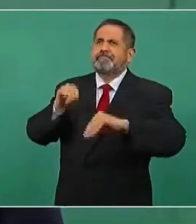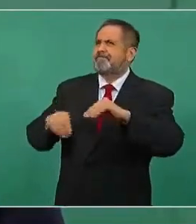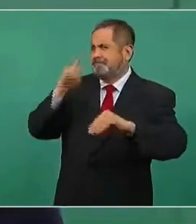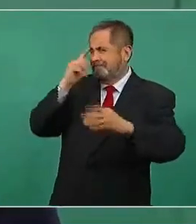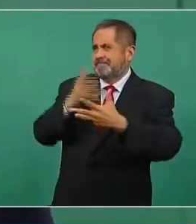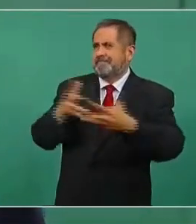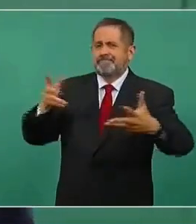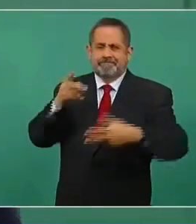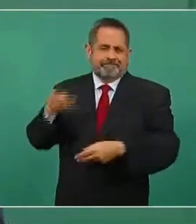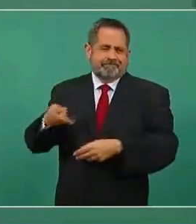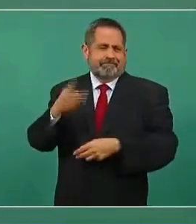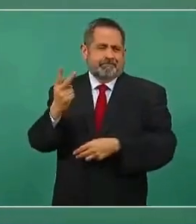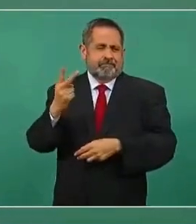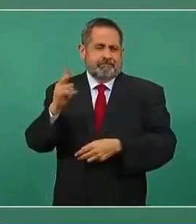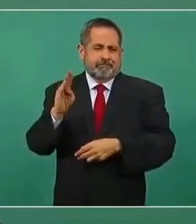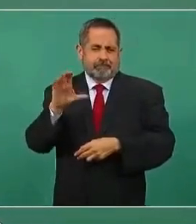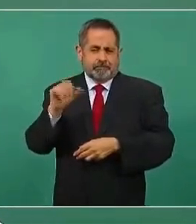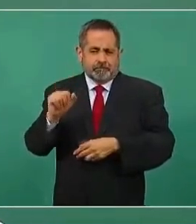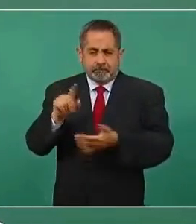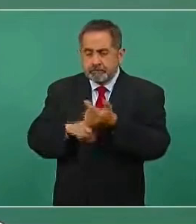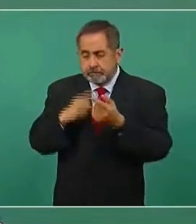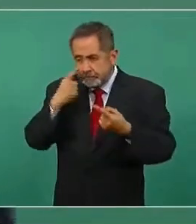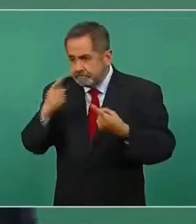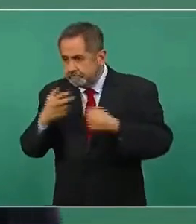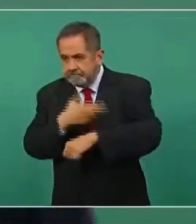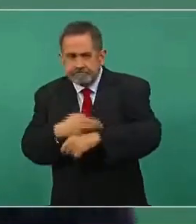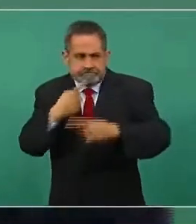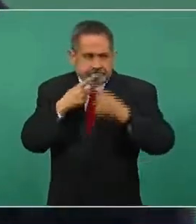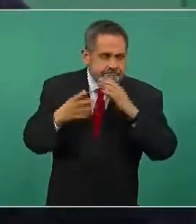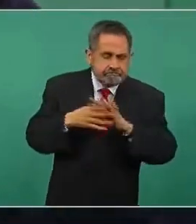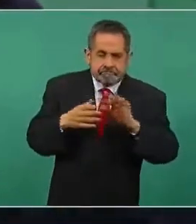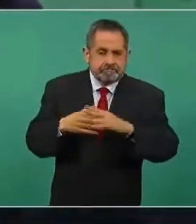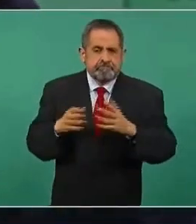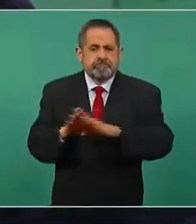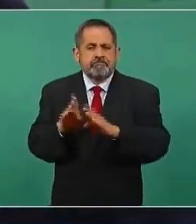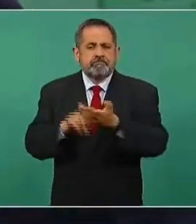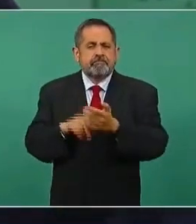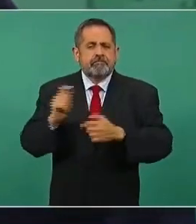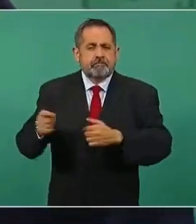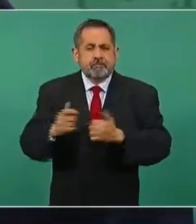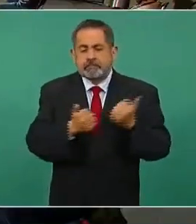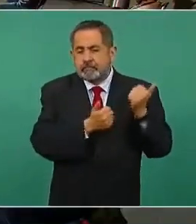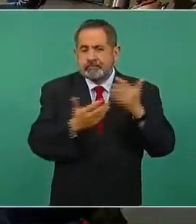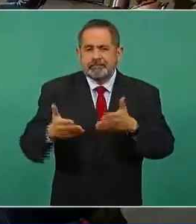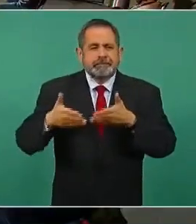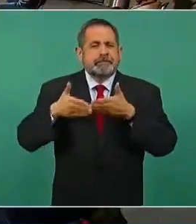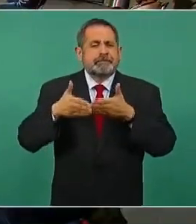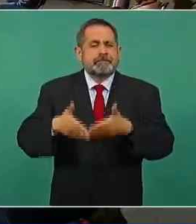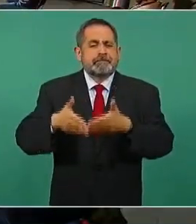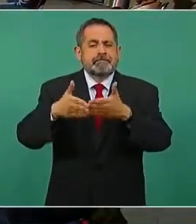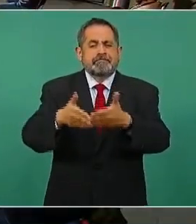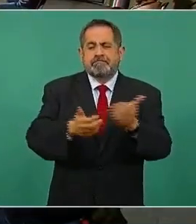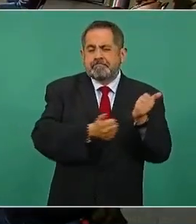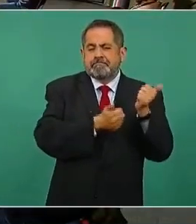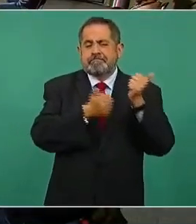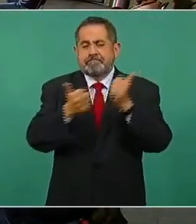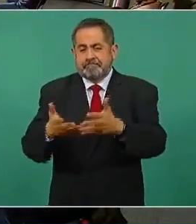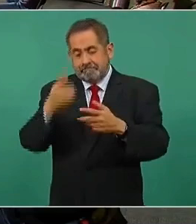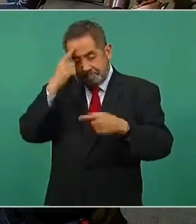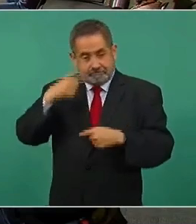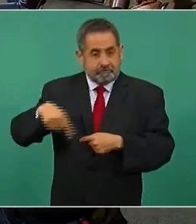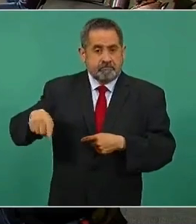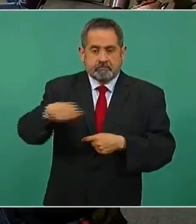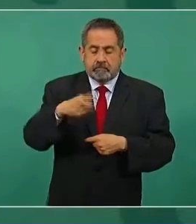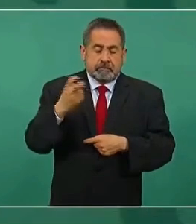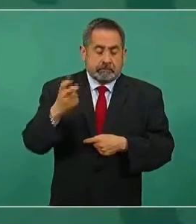y tenemos que resolver lo de el transporte marítimo. Se